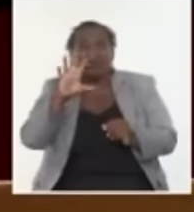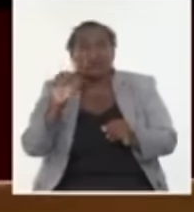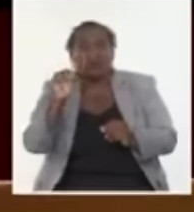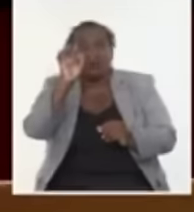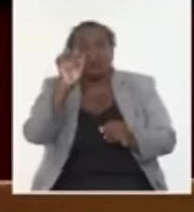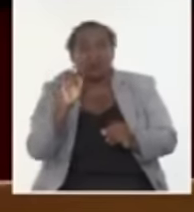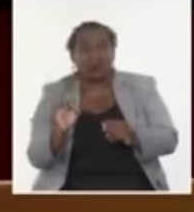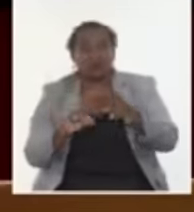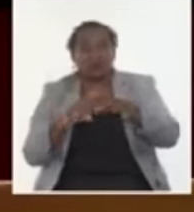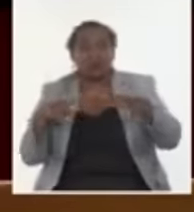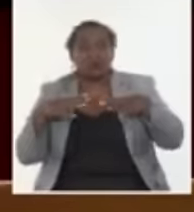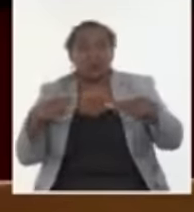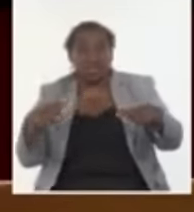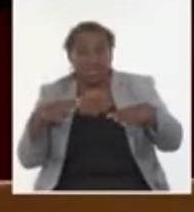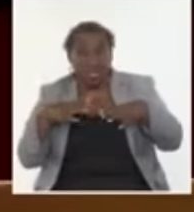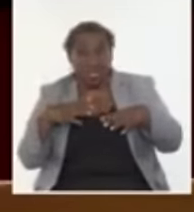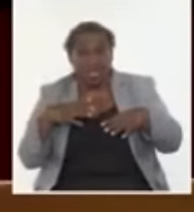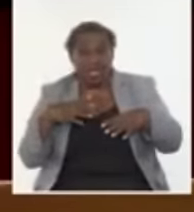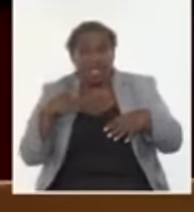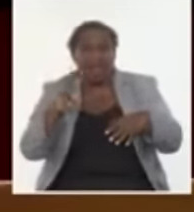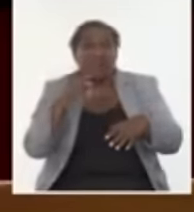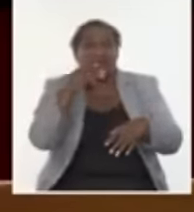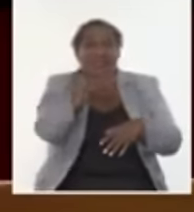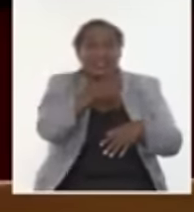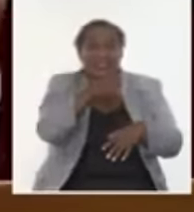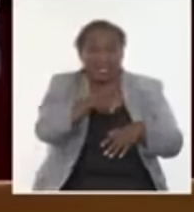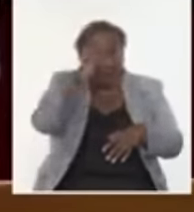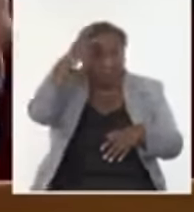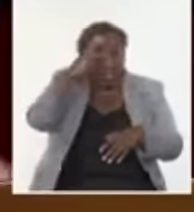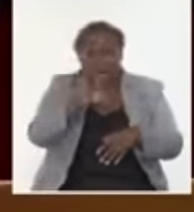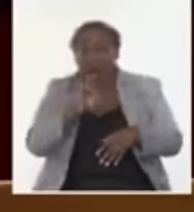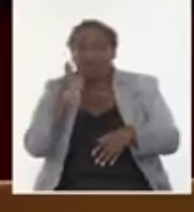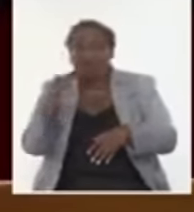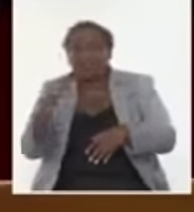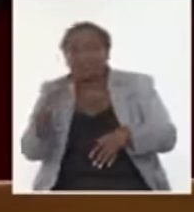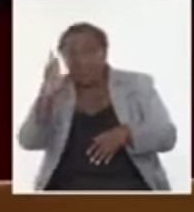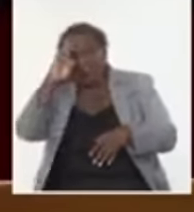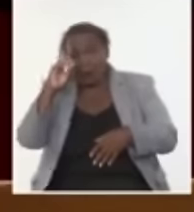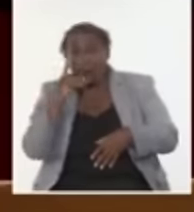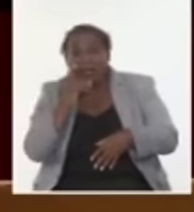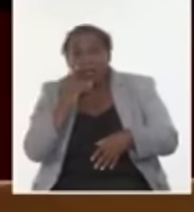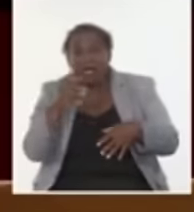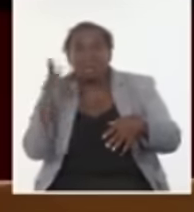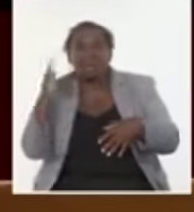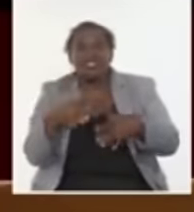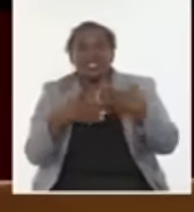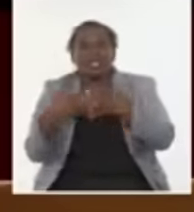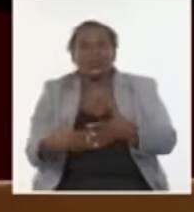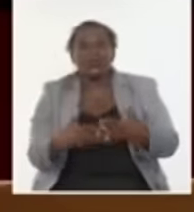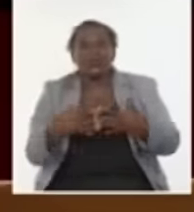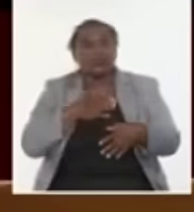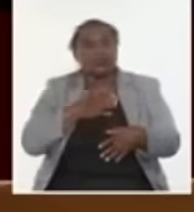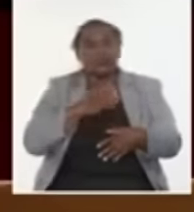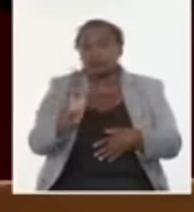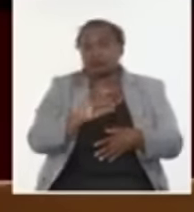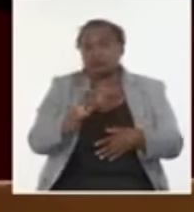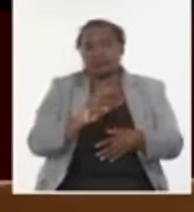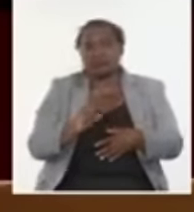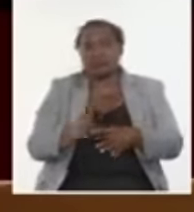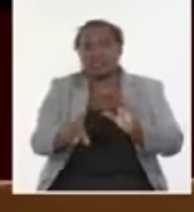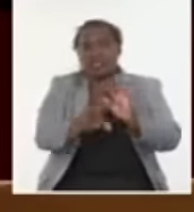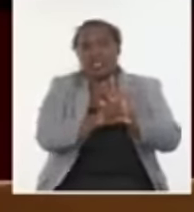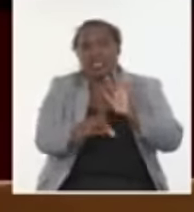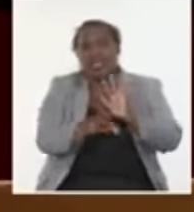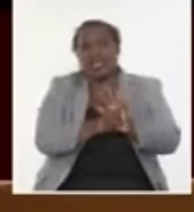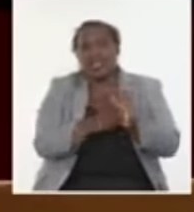de los turistas que van a esos dos países son de los Estados Unidos, que nosotros no tenemos ni uno, prohibido por una ley del Congreso